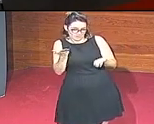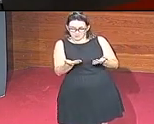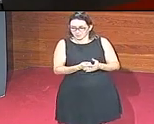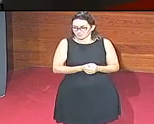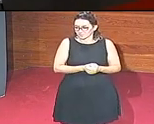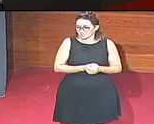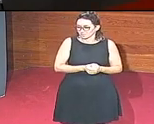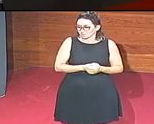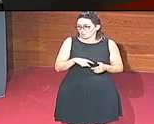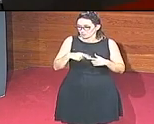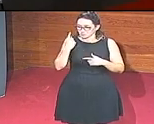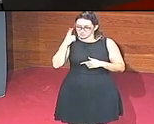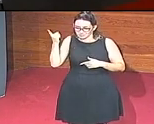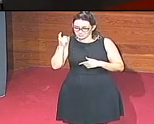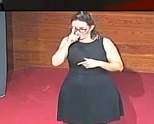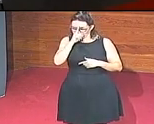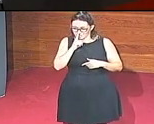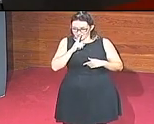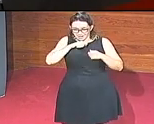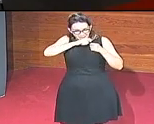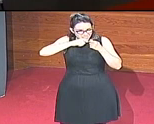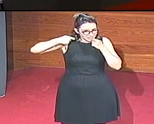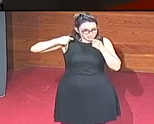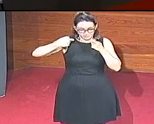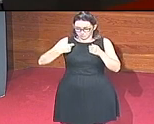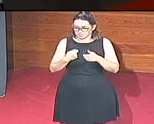una pequeña animación de cómo lo hacían